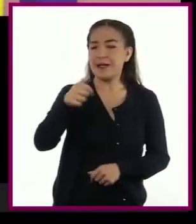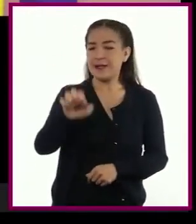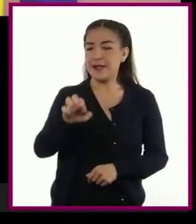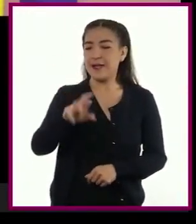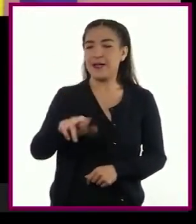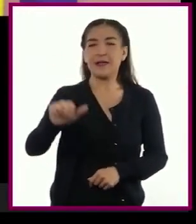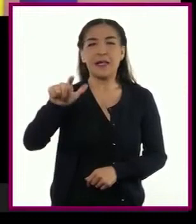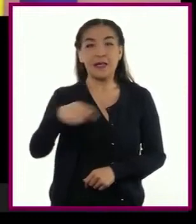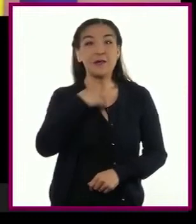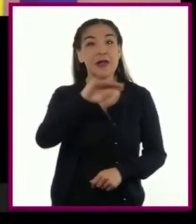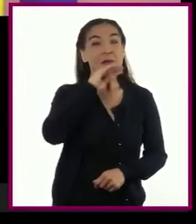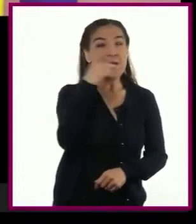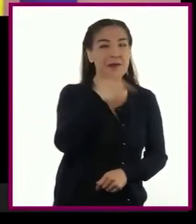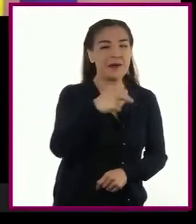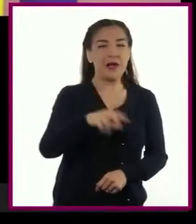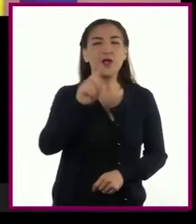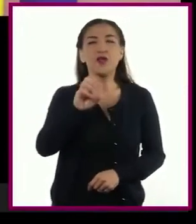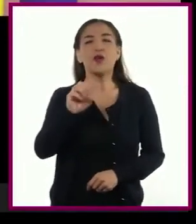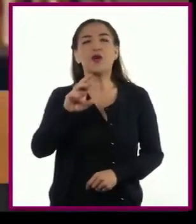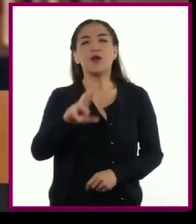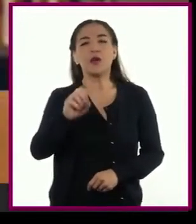madre Dorothea Bense.